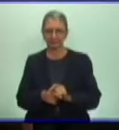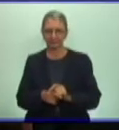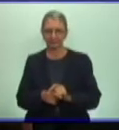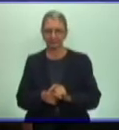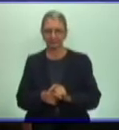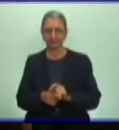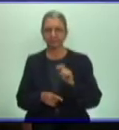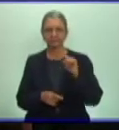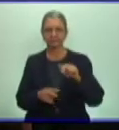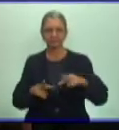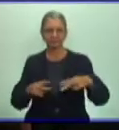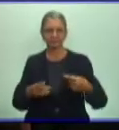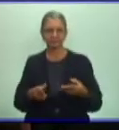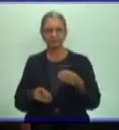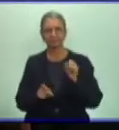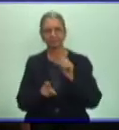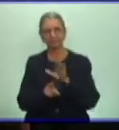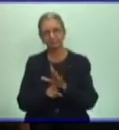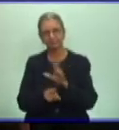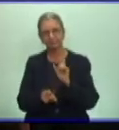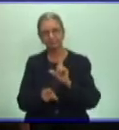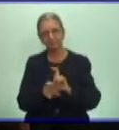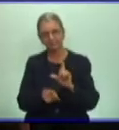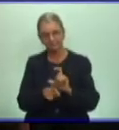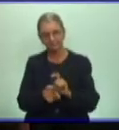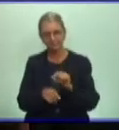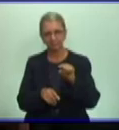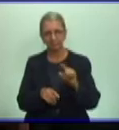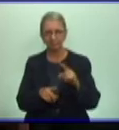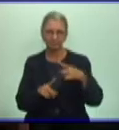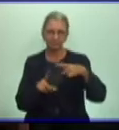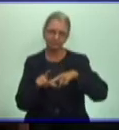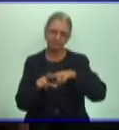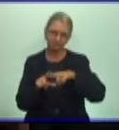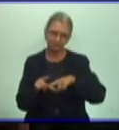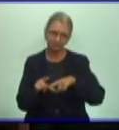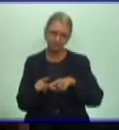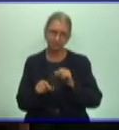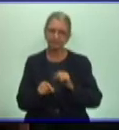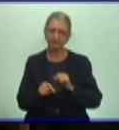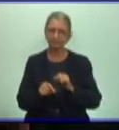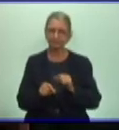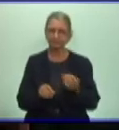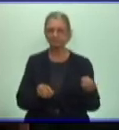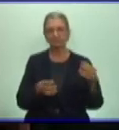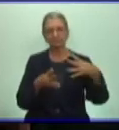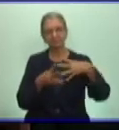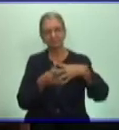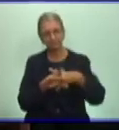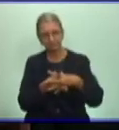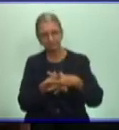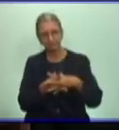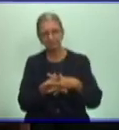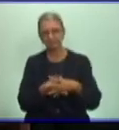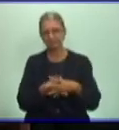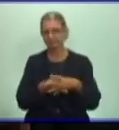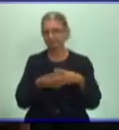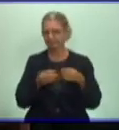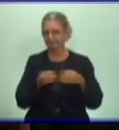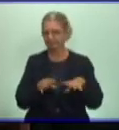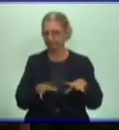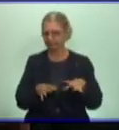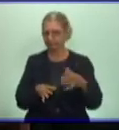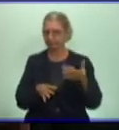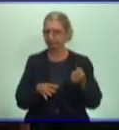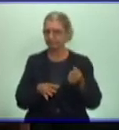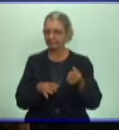nos reincorporemos, a partir de que sus contenidos fueron integrados y tuvieron salida desde las